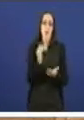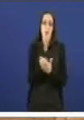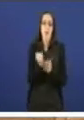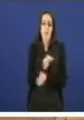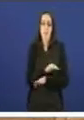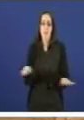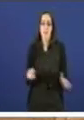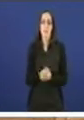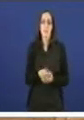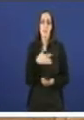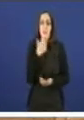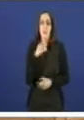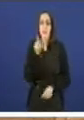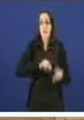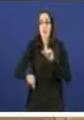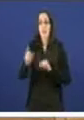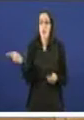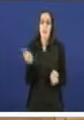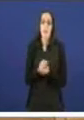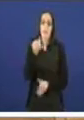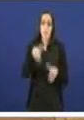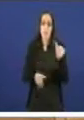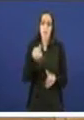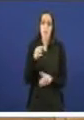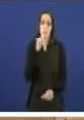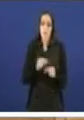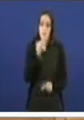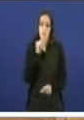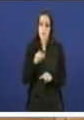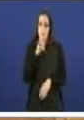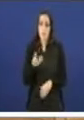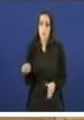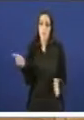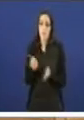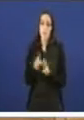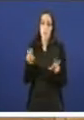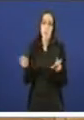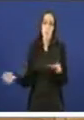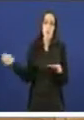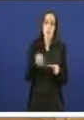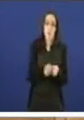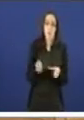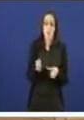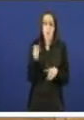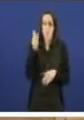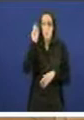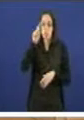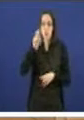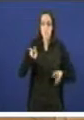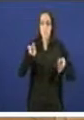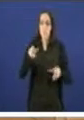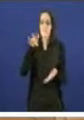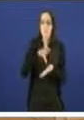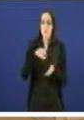Esta decisión se someterá de nuevo a votación en septiembre, dado que suele haber nuevas incorporaciones a los claustros, con fecha